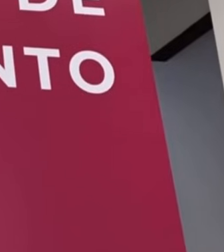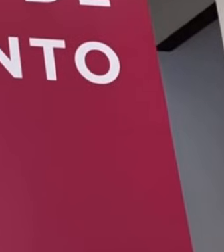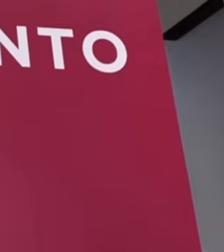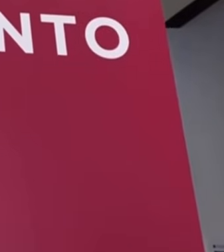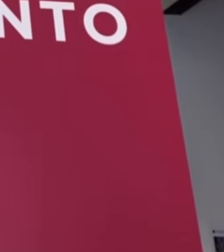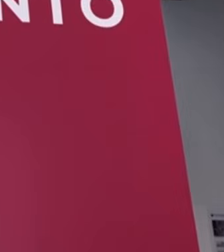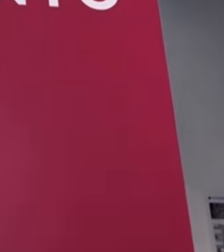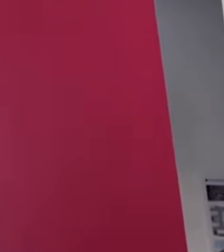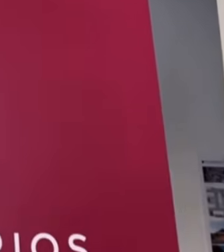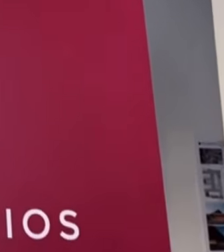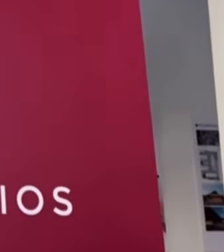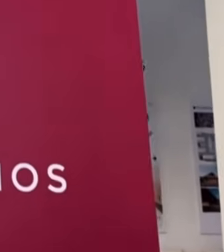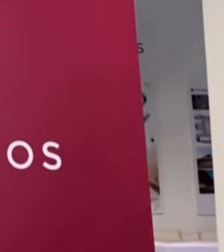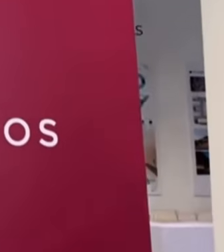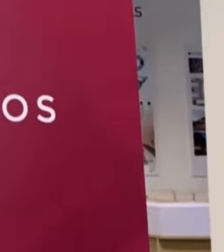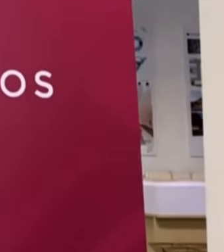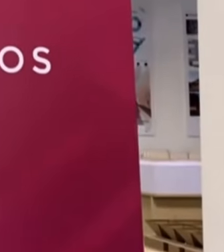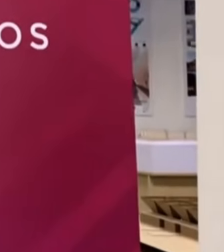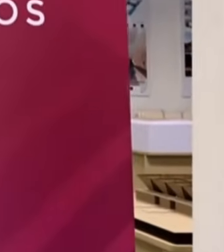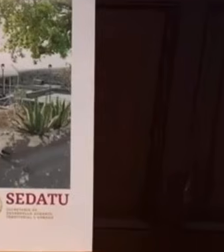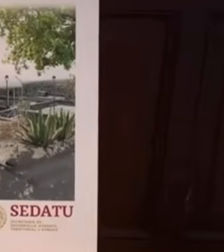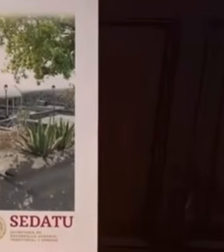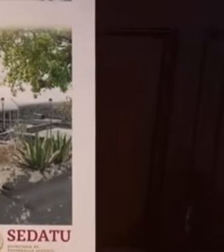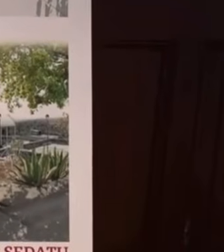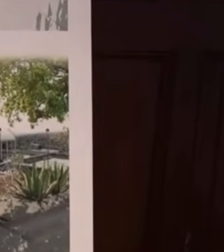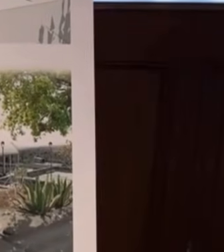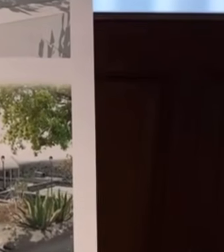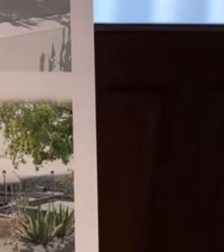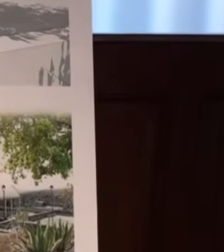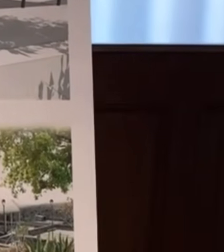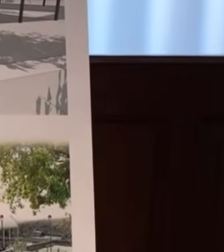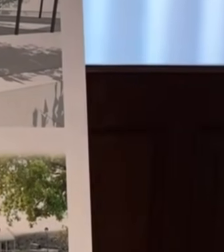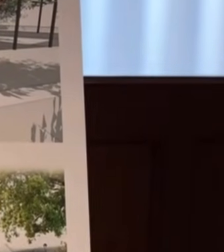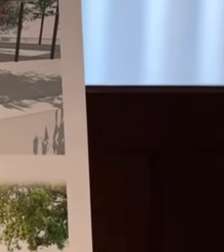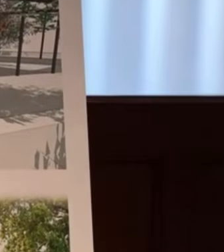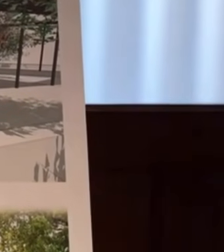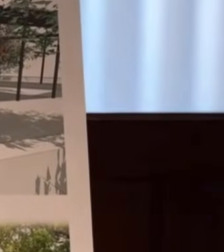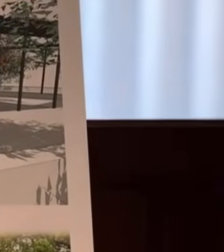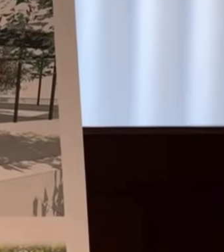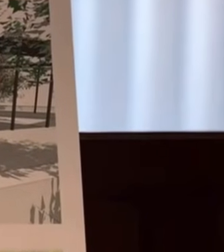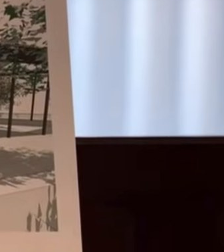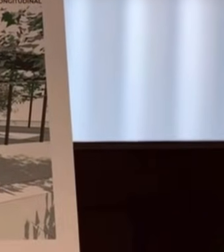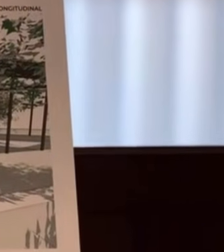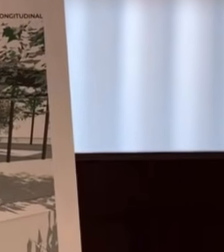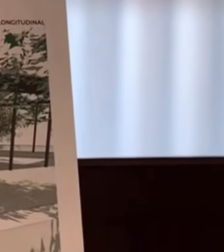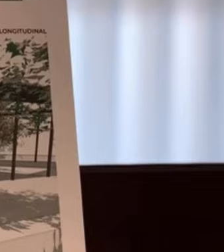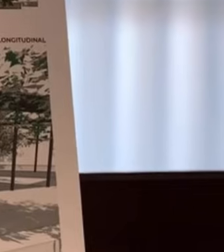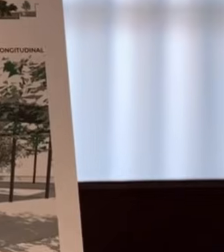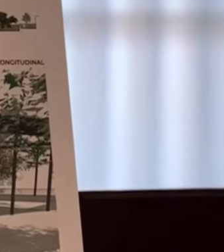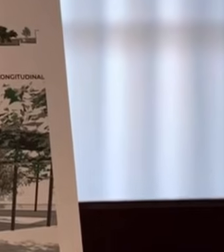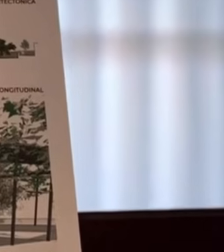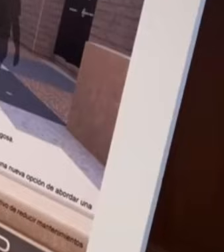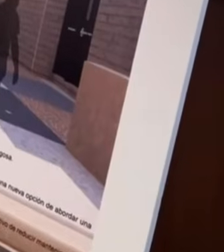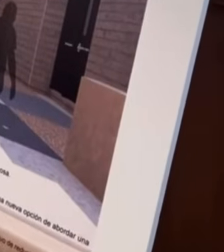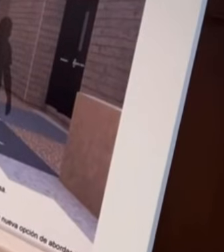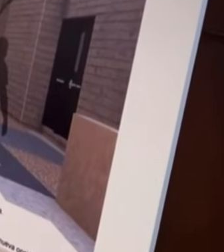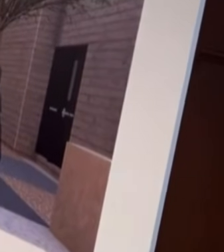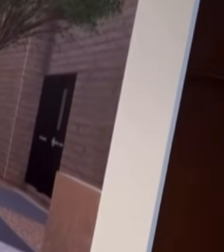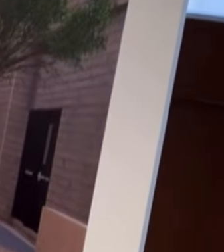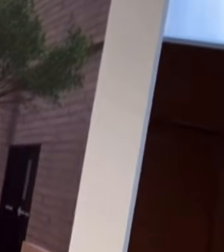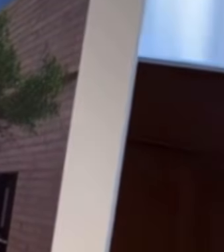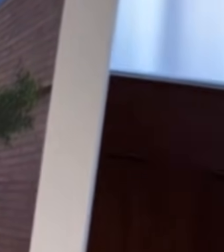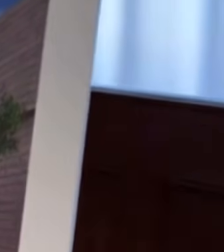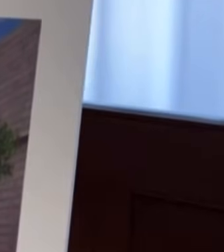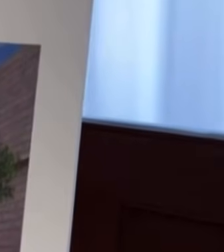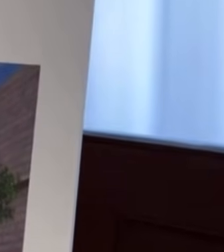en proyectos para el desarrollo urbano en colonias populares, de ciudades fronterizas